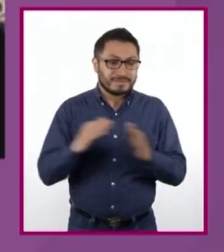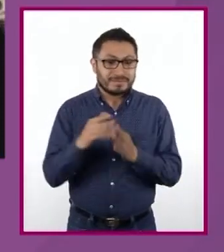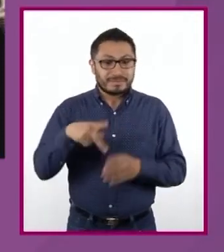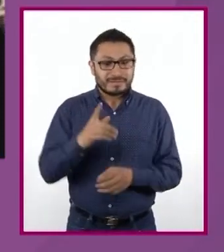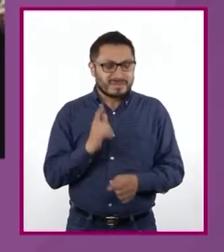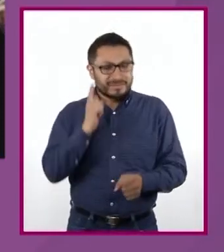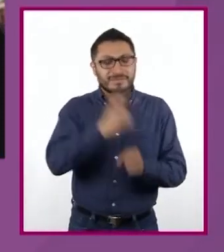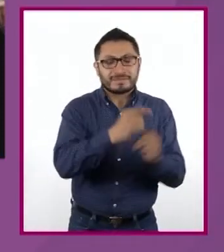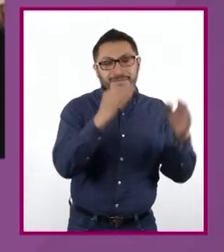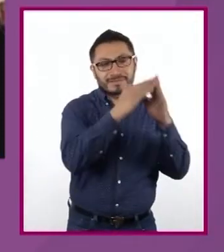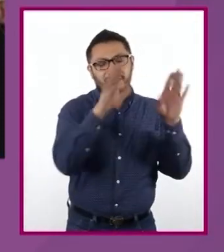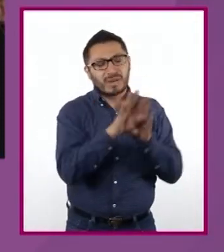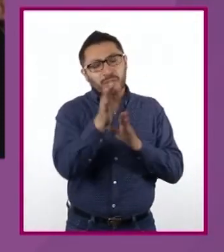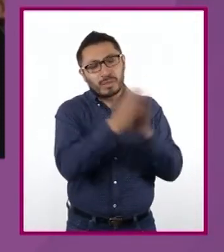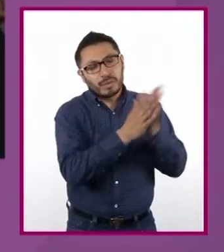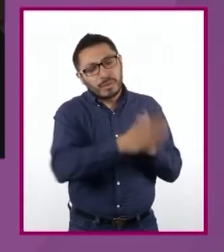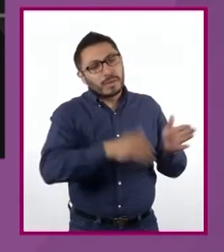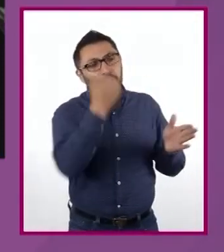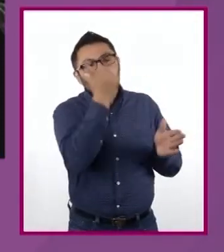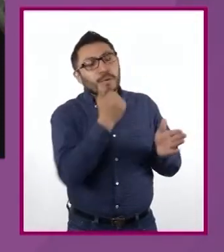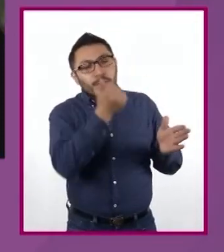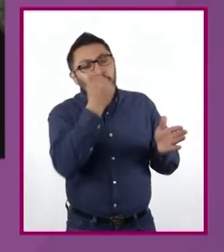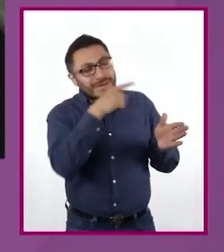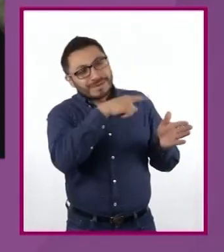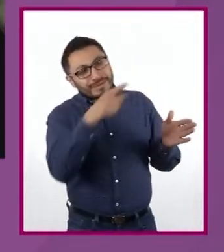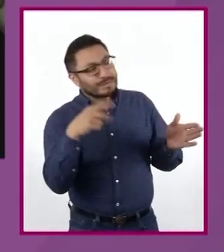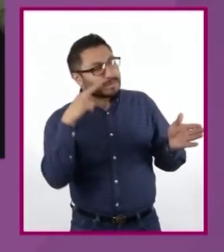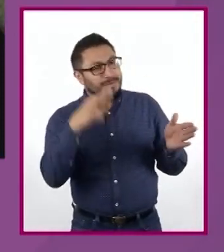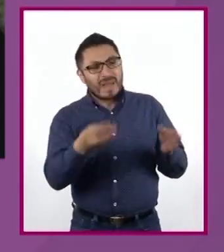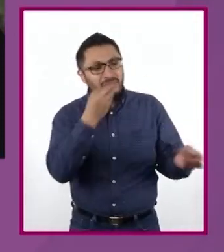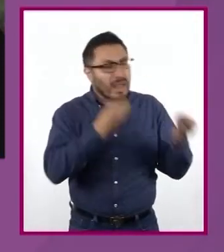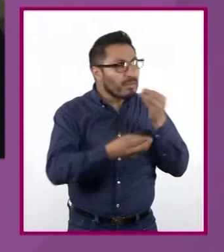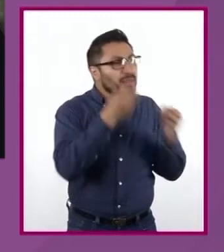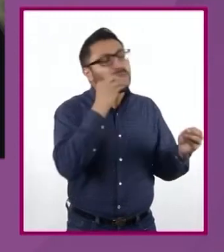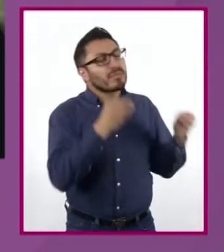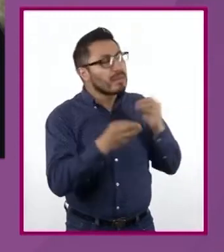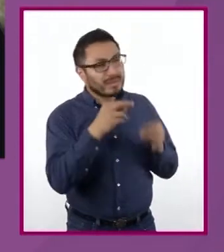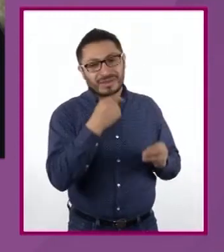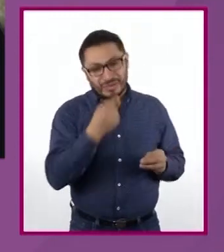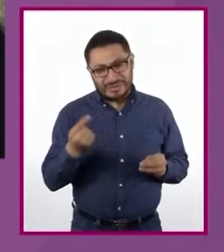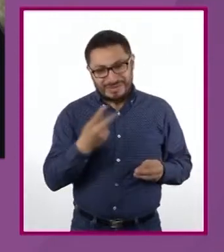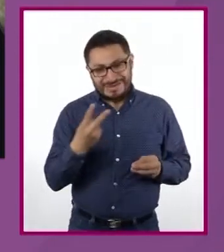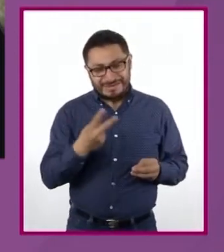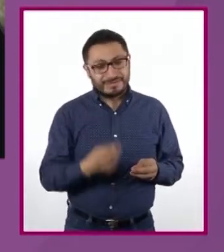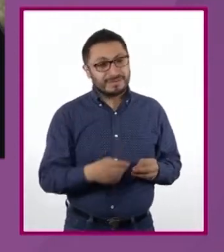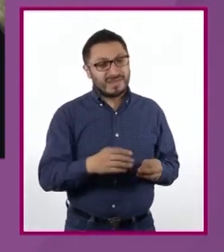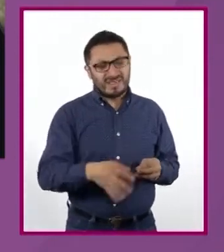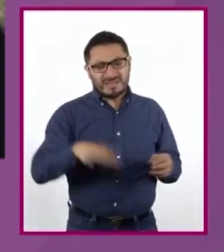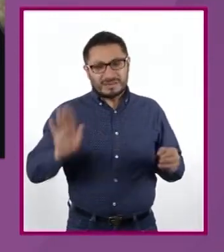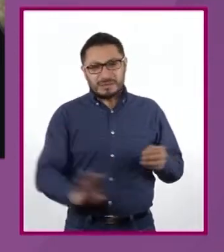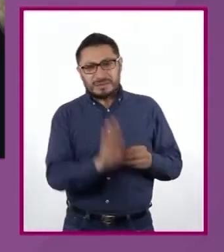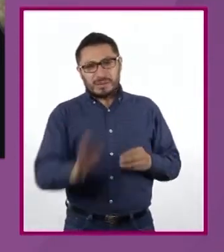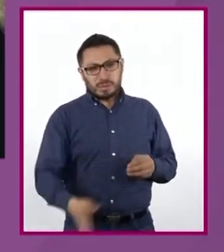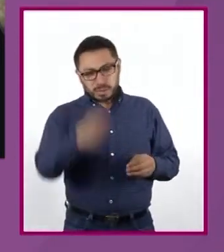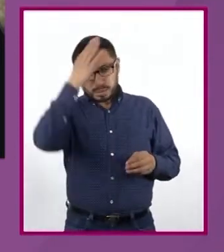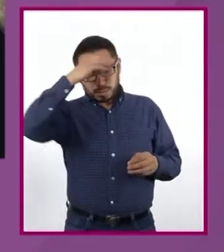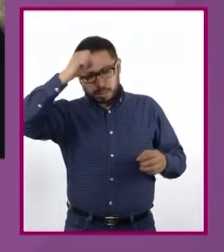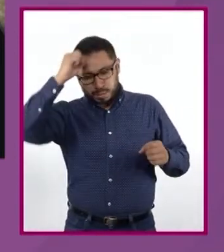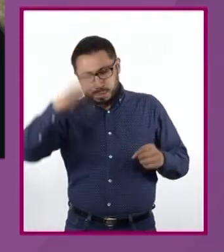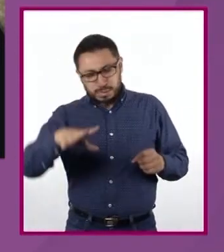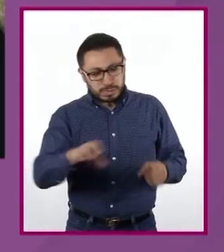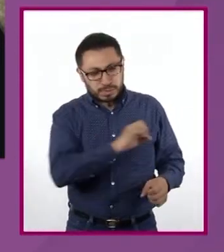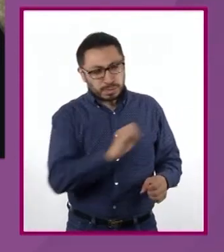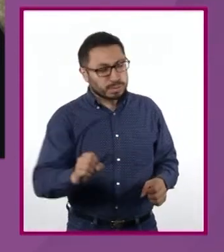encontraron una casita hecha de chocolate y azúcar. Los niños comieron partes de ella. Una malvada bruja salió, forzó a